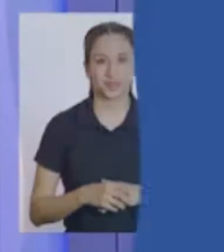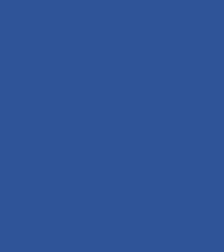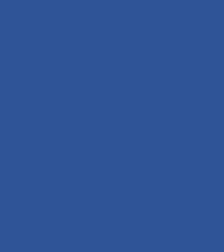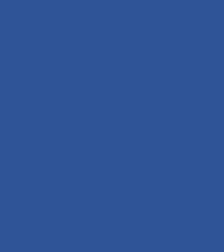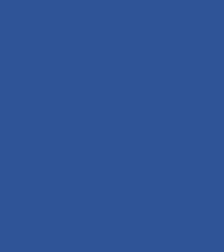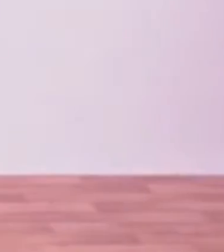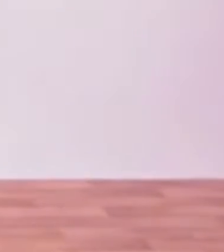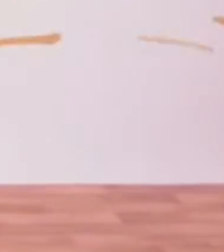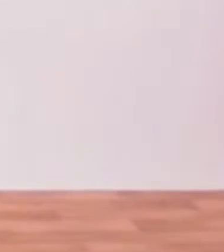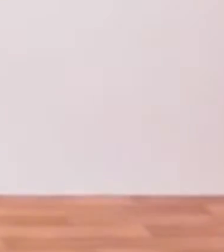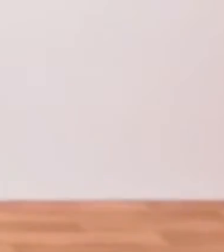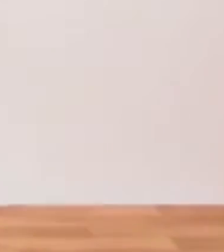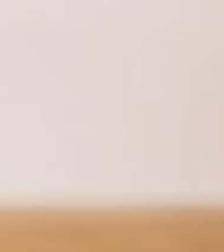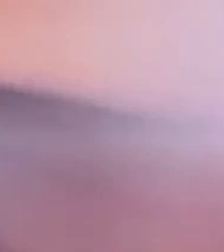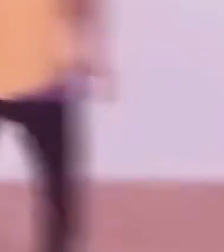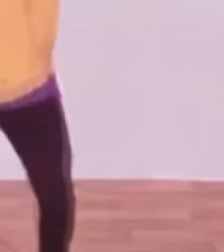hoy.